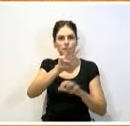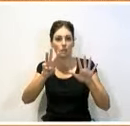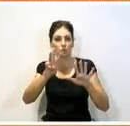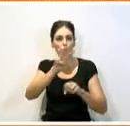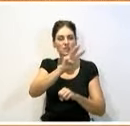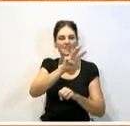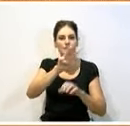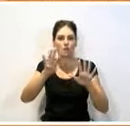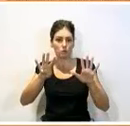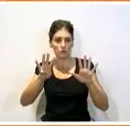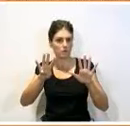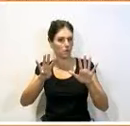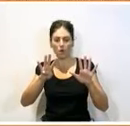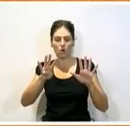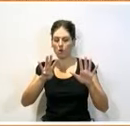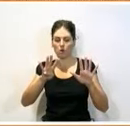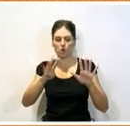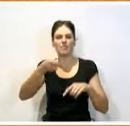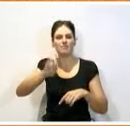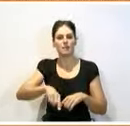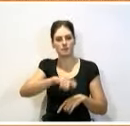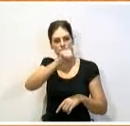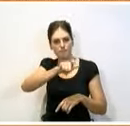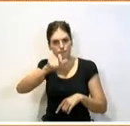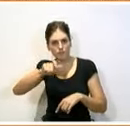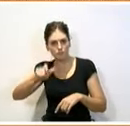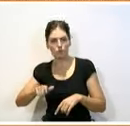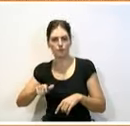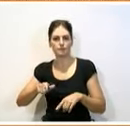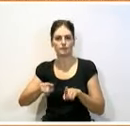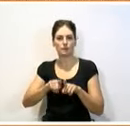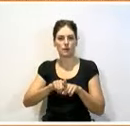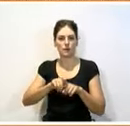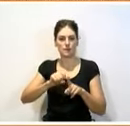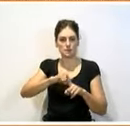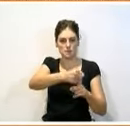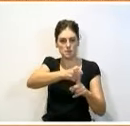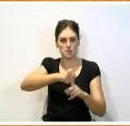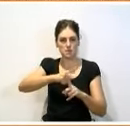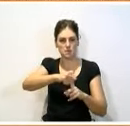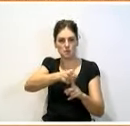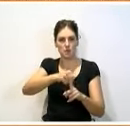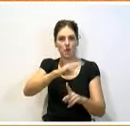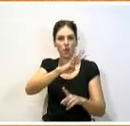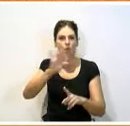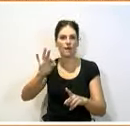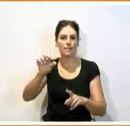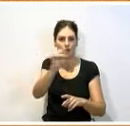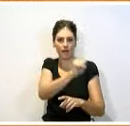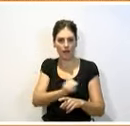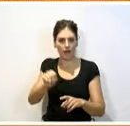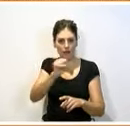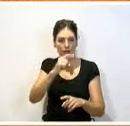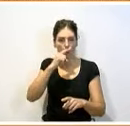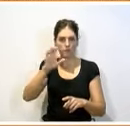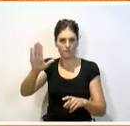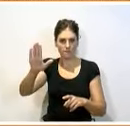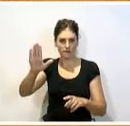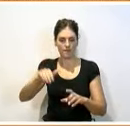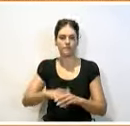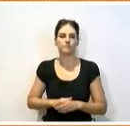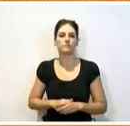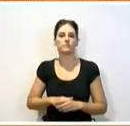39, sino que también a todos aquellos que fueron represaliados durante los 40 años de franquismo. Cumpla